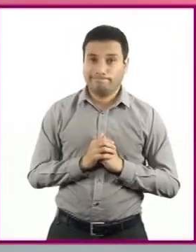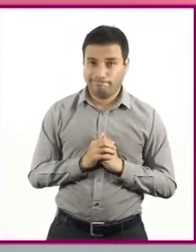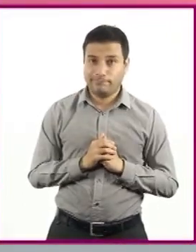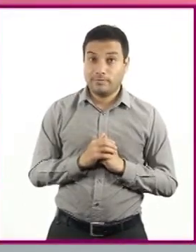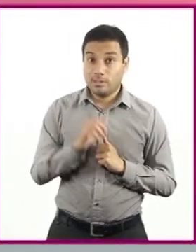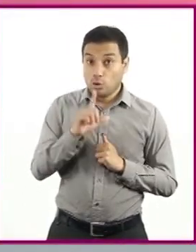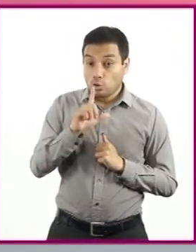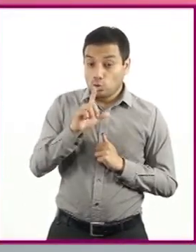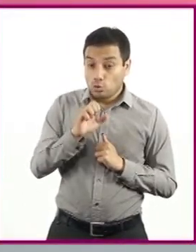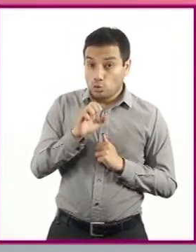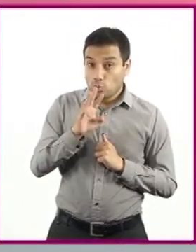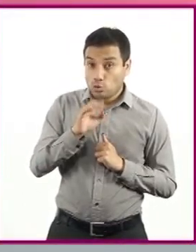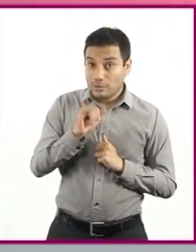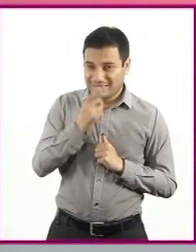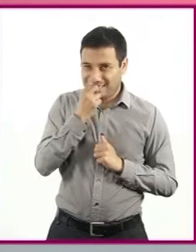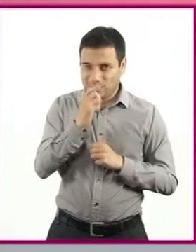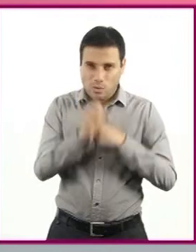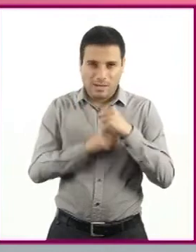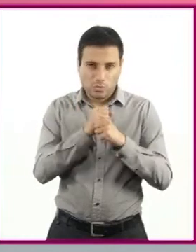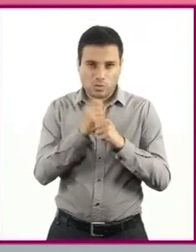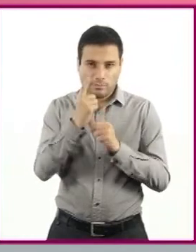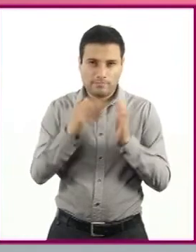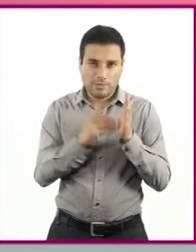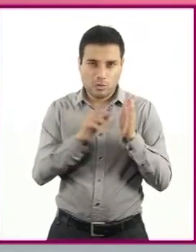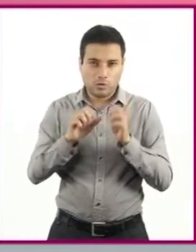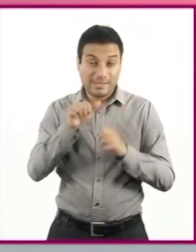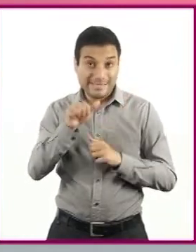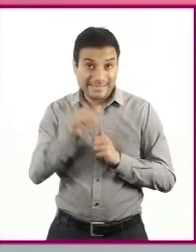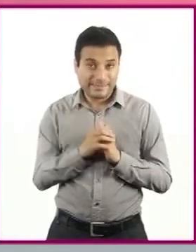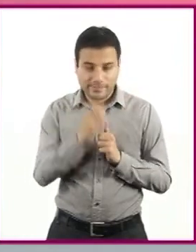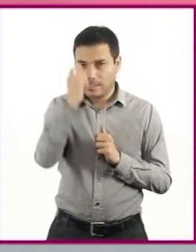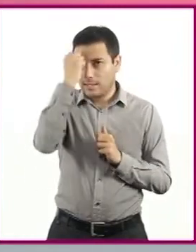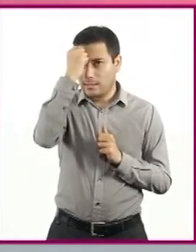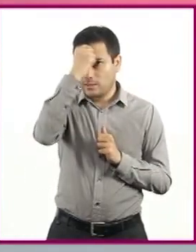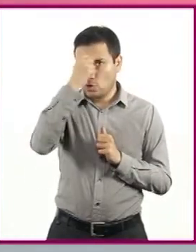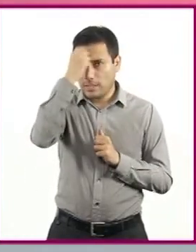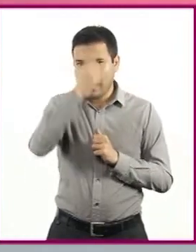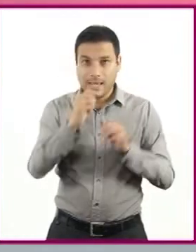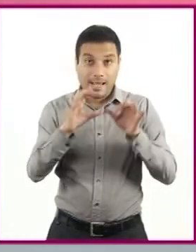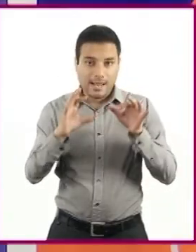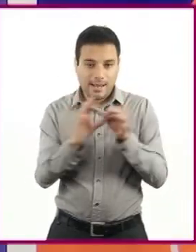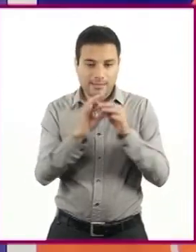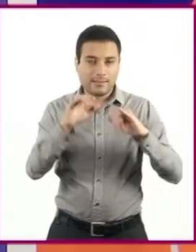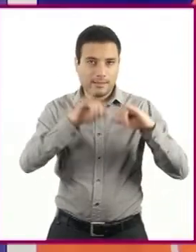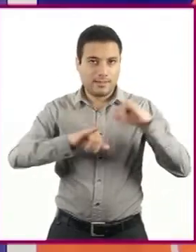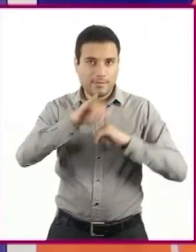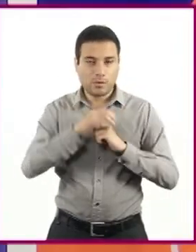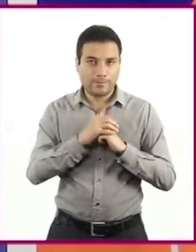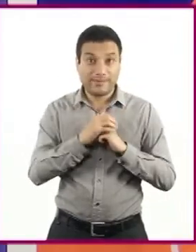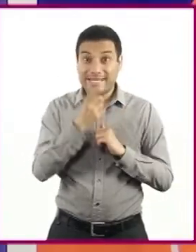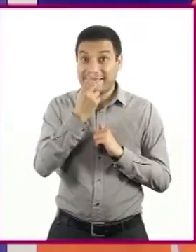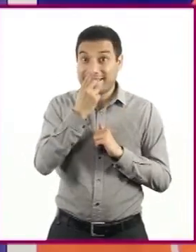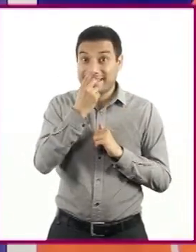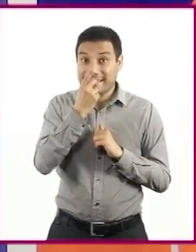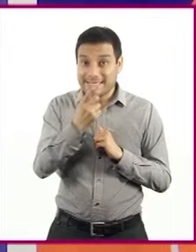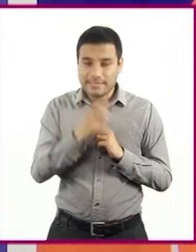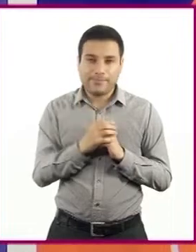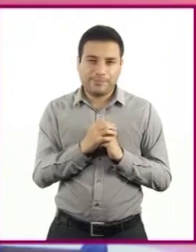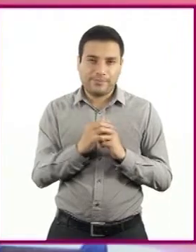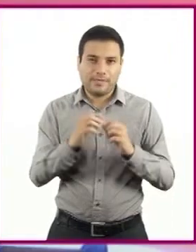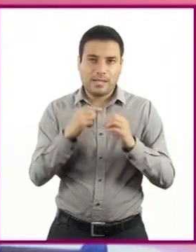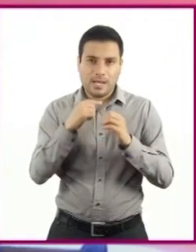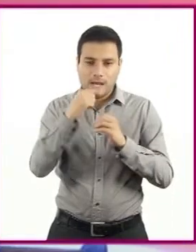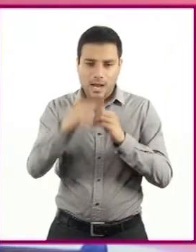Lewis estableció en 1916 la teoría del enlace químico en la que se establece la tendencia de los